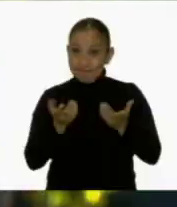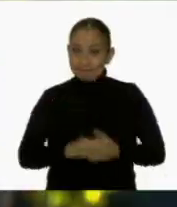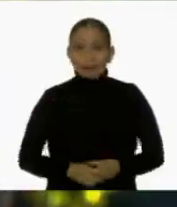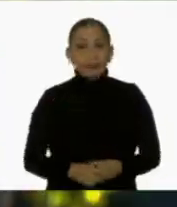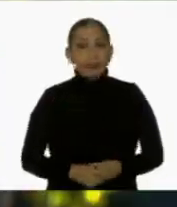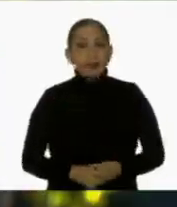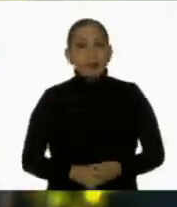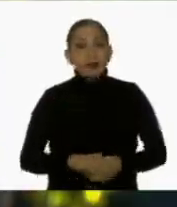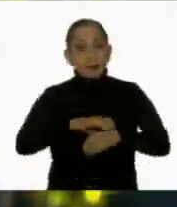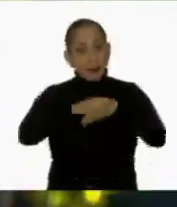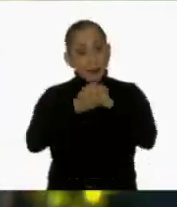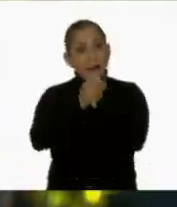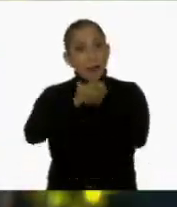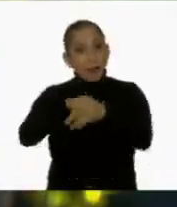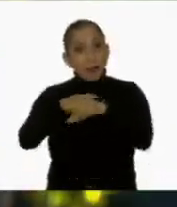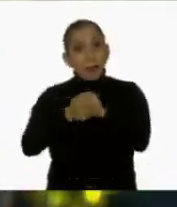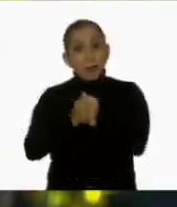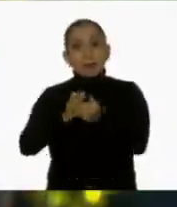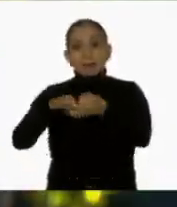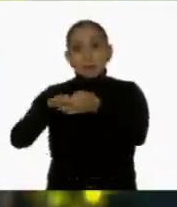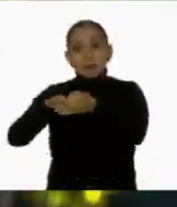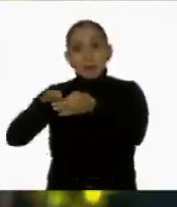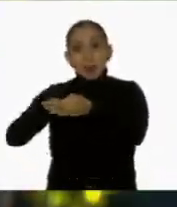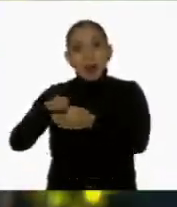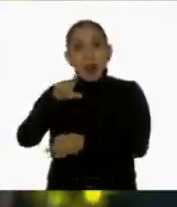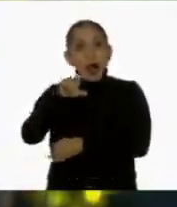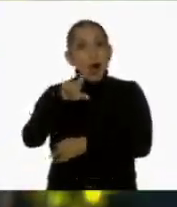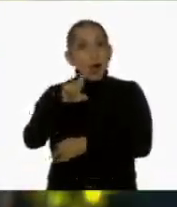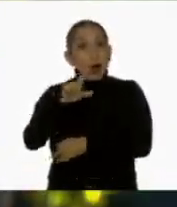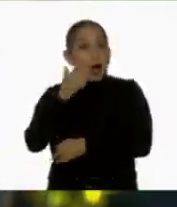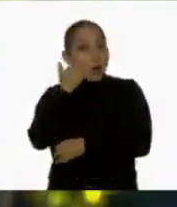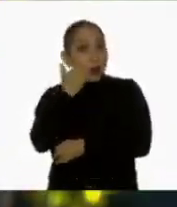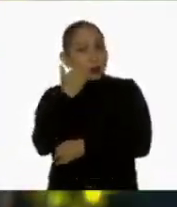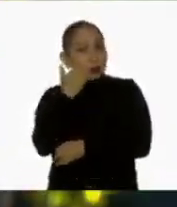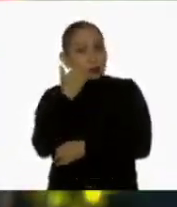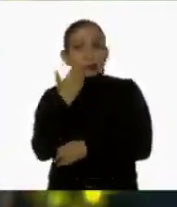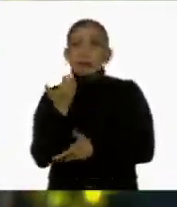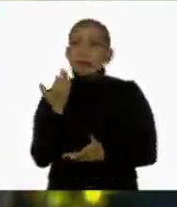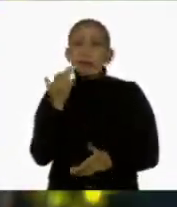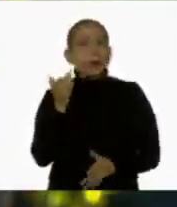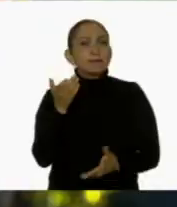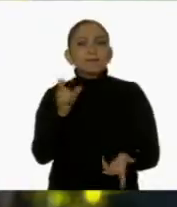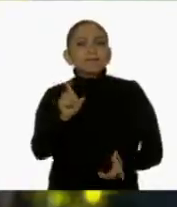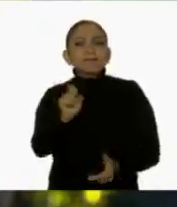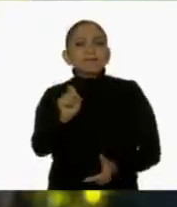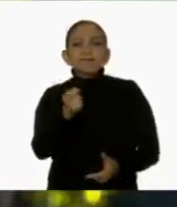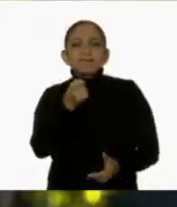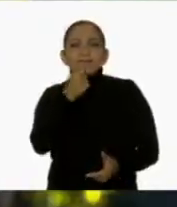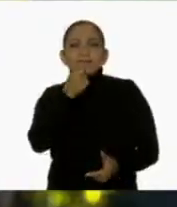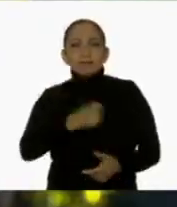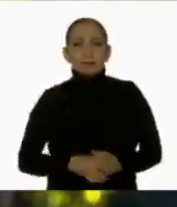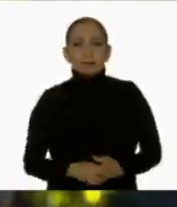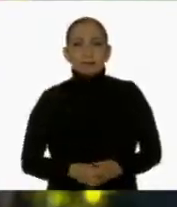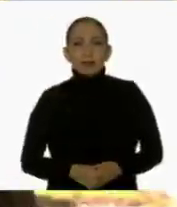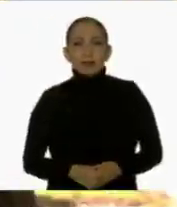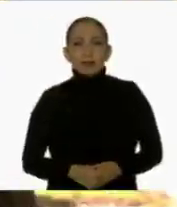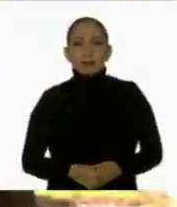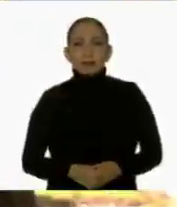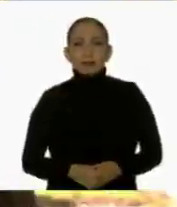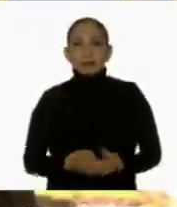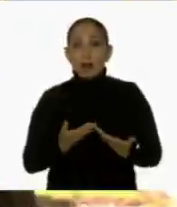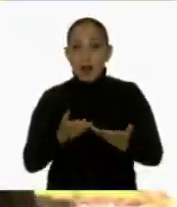cubrebocas. Lava tus manos frecuentemente con agua y con jabón por lo menos durante 20 segundos.